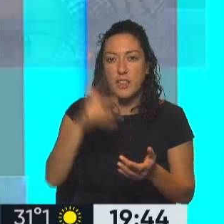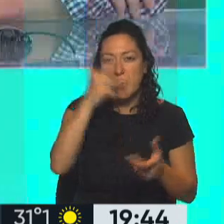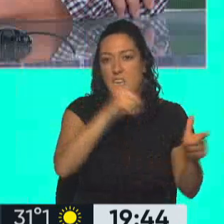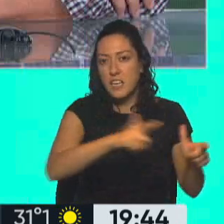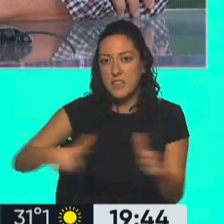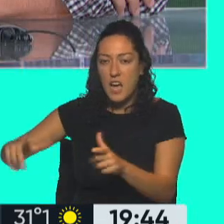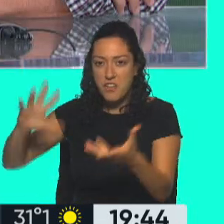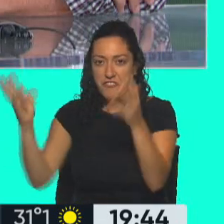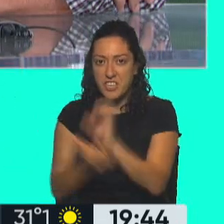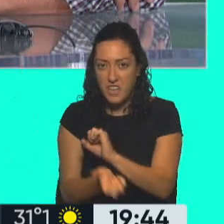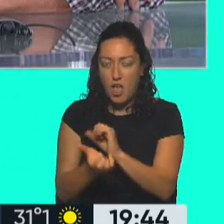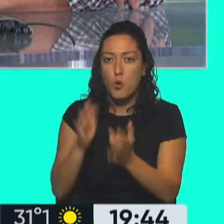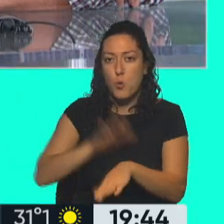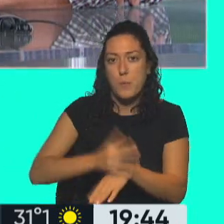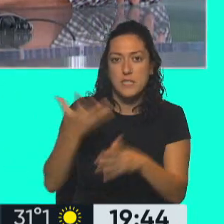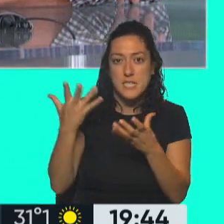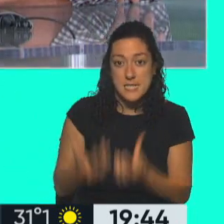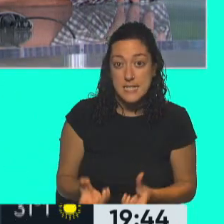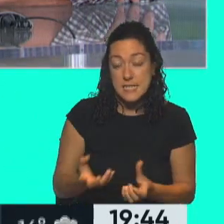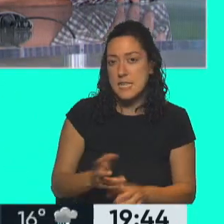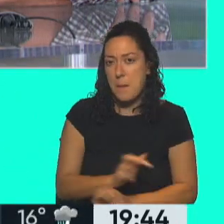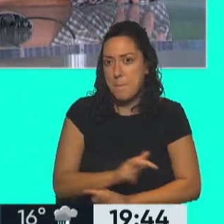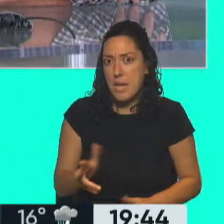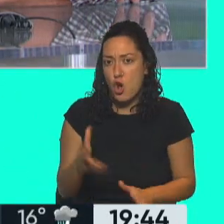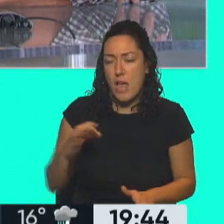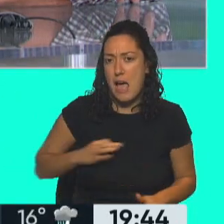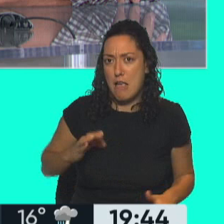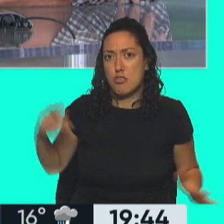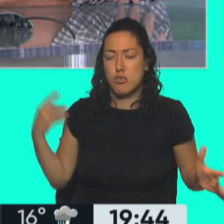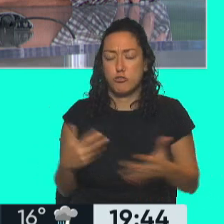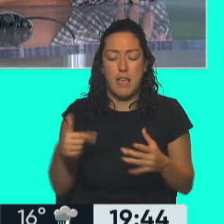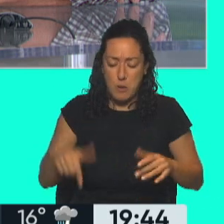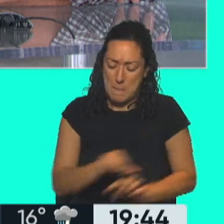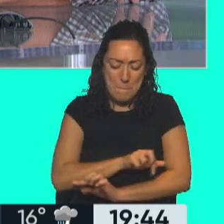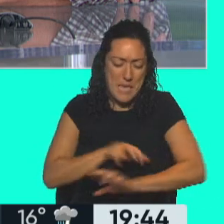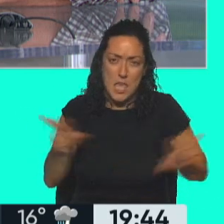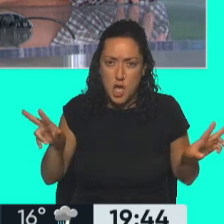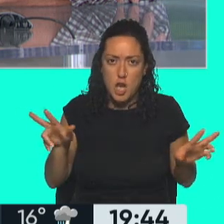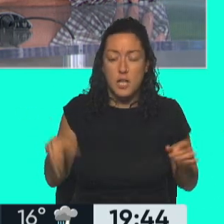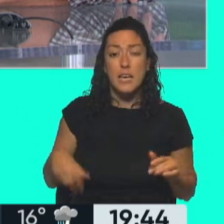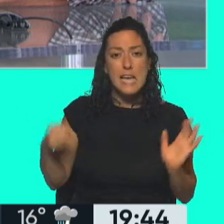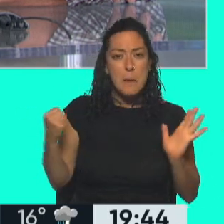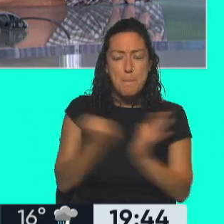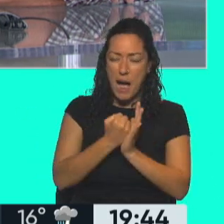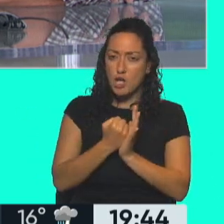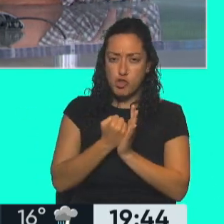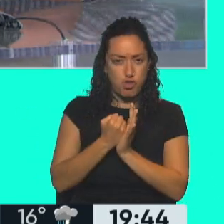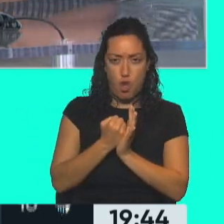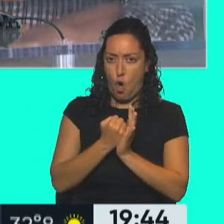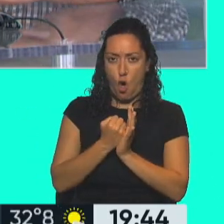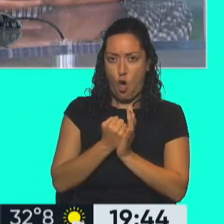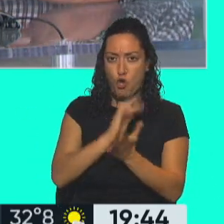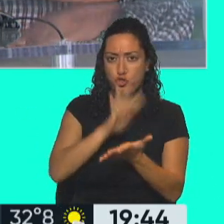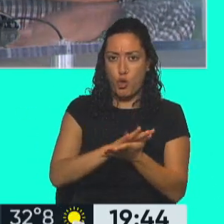afectados de una manera u otra de la sequía la más grande de los últimas décadas con un impacto muy fuerte sobre